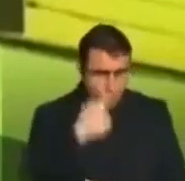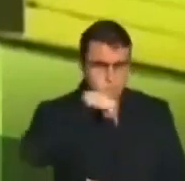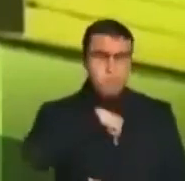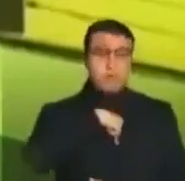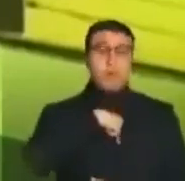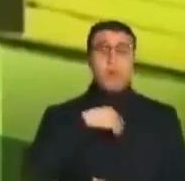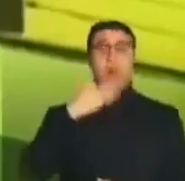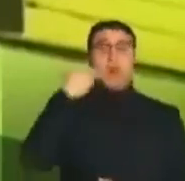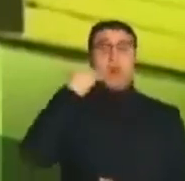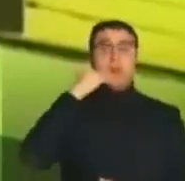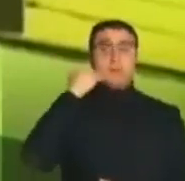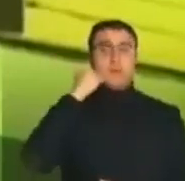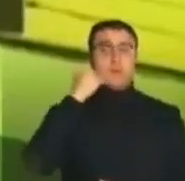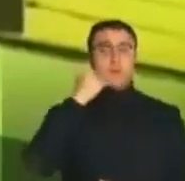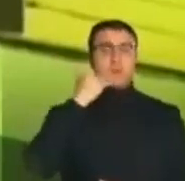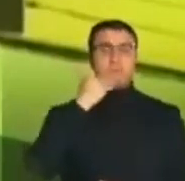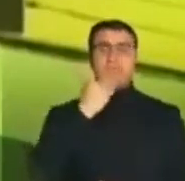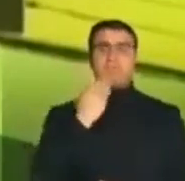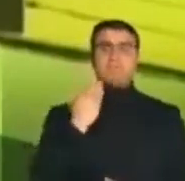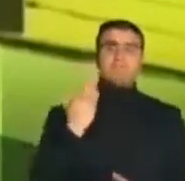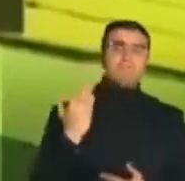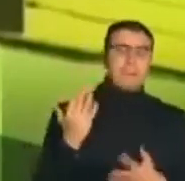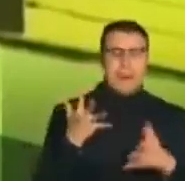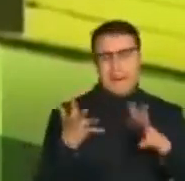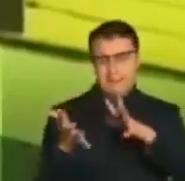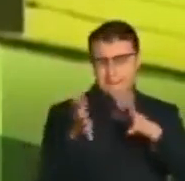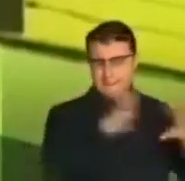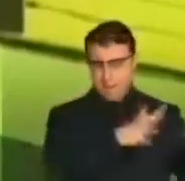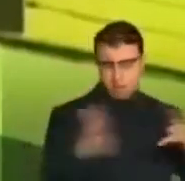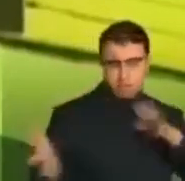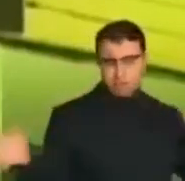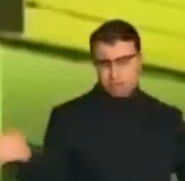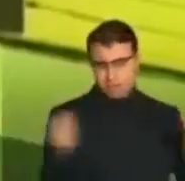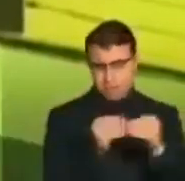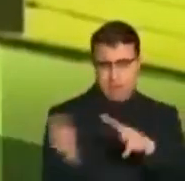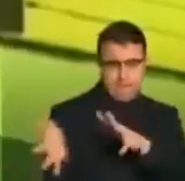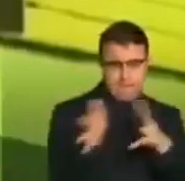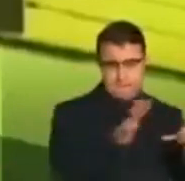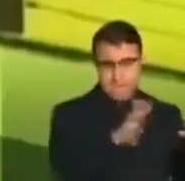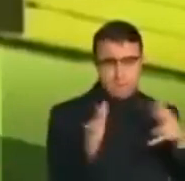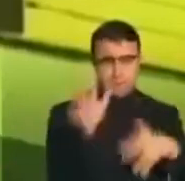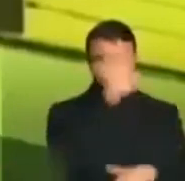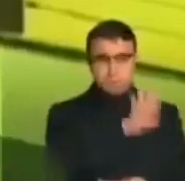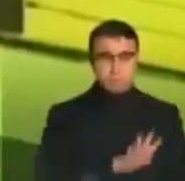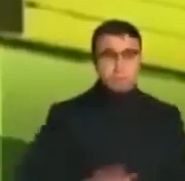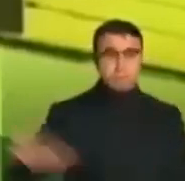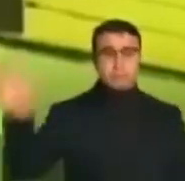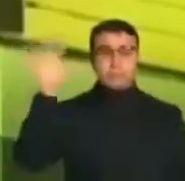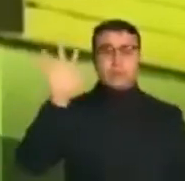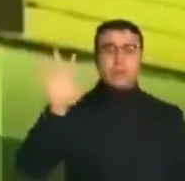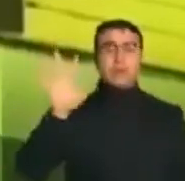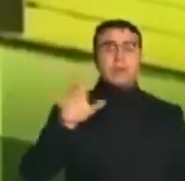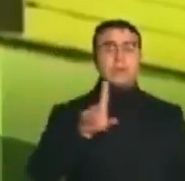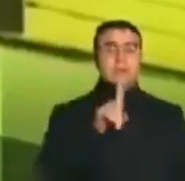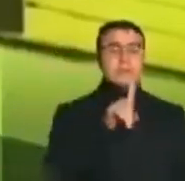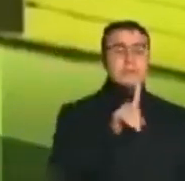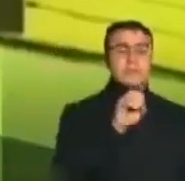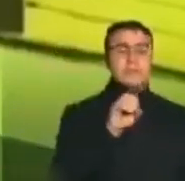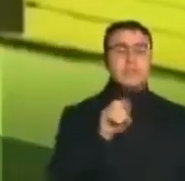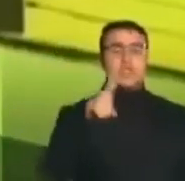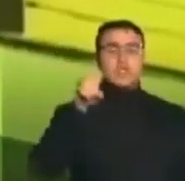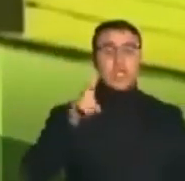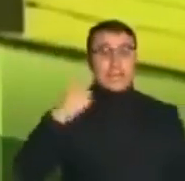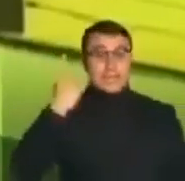la mujer solo tiene en promedio el primer tratamiento 106 días